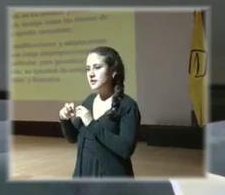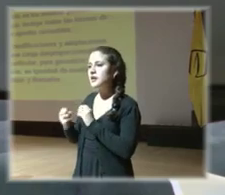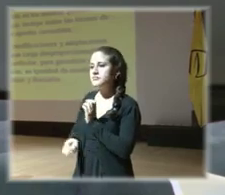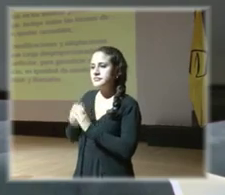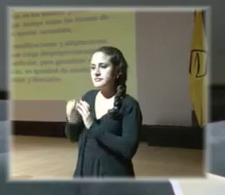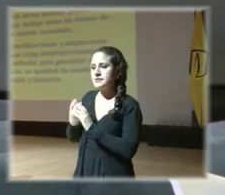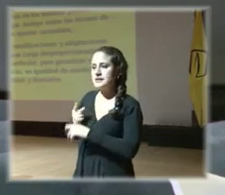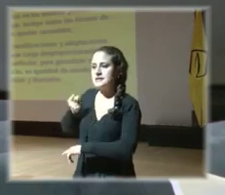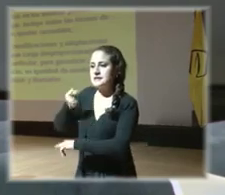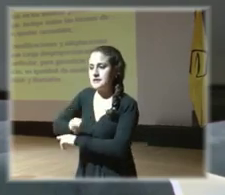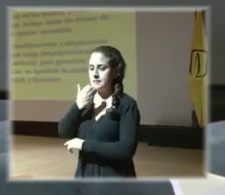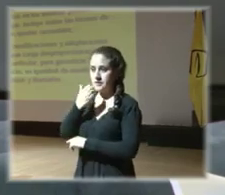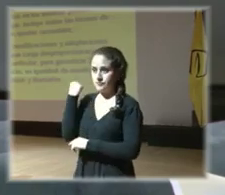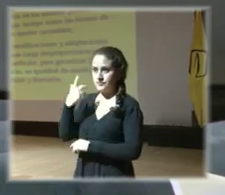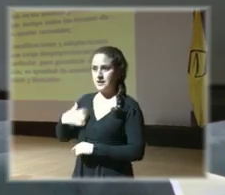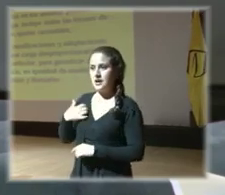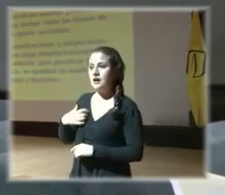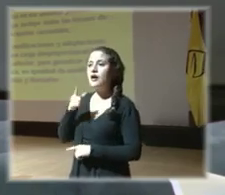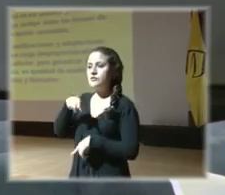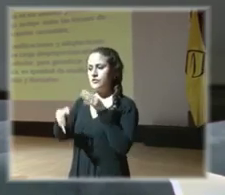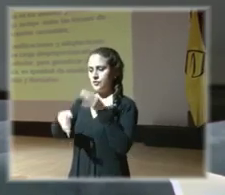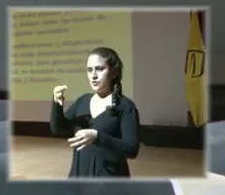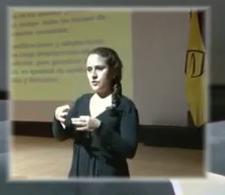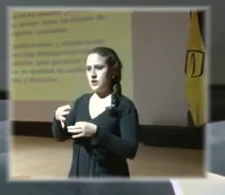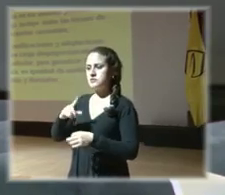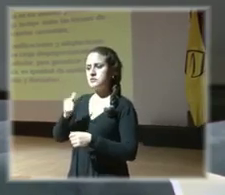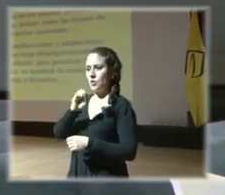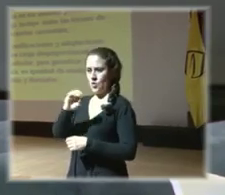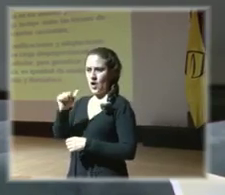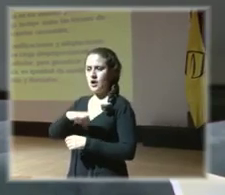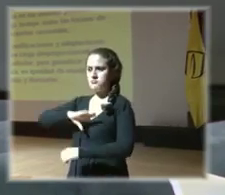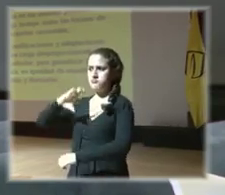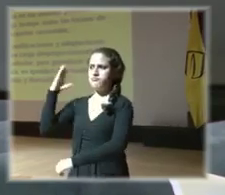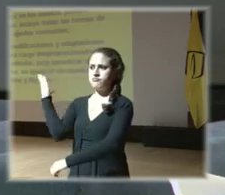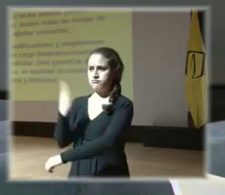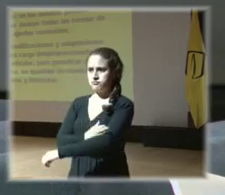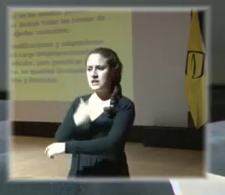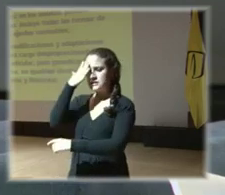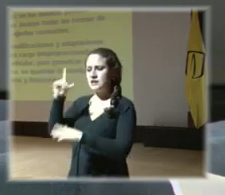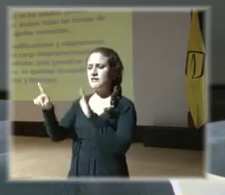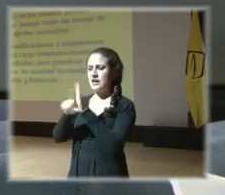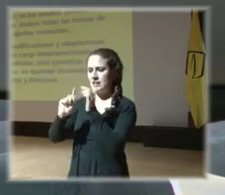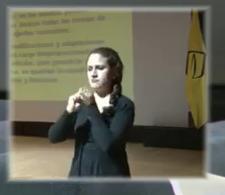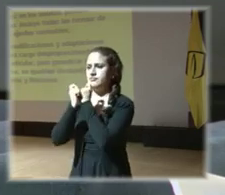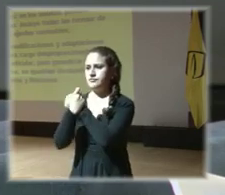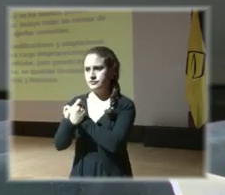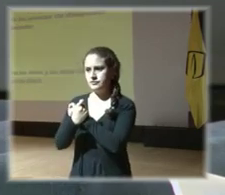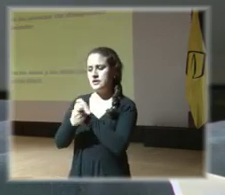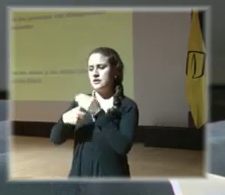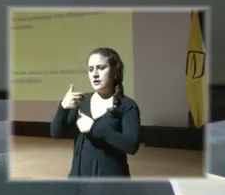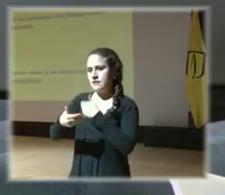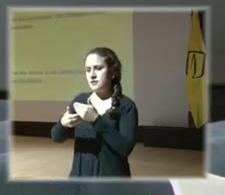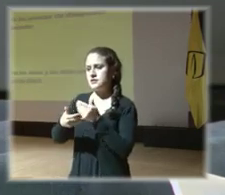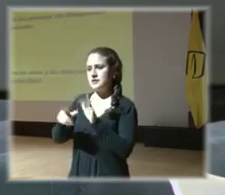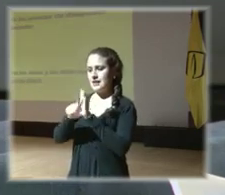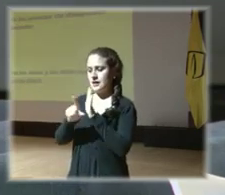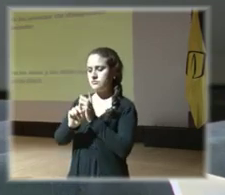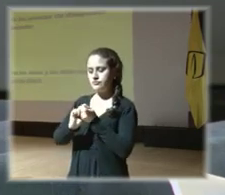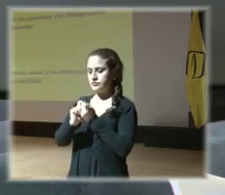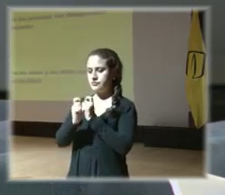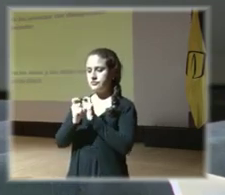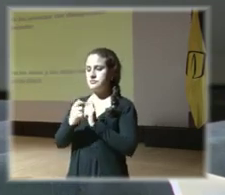sentencias, por ejemplo, en Argentina hay jueces y juezas valientes que están más allá de la reforma legal y de algunos avances legislativos, van